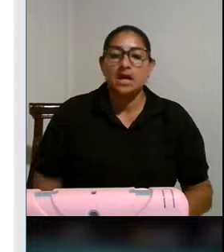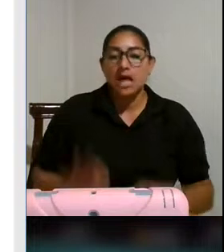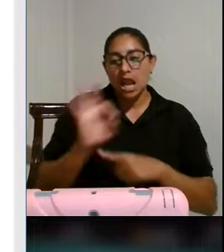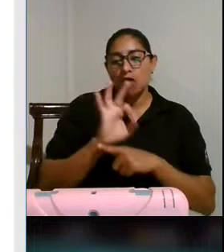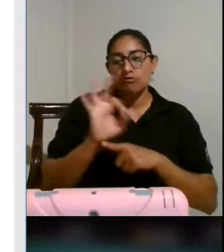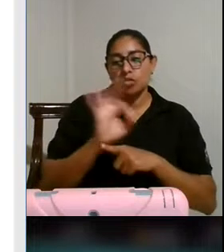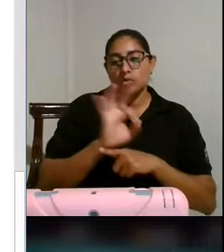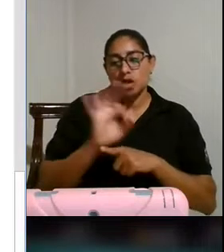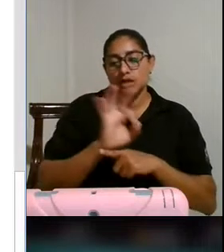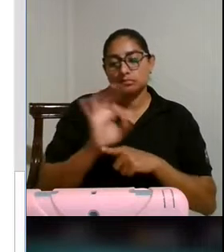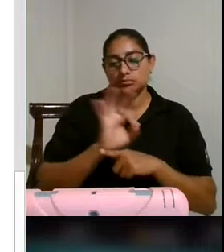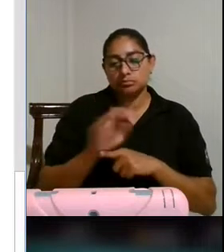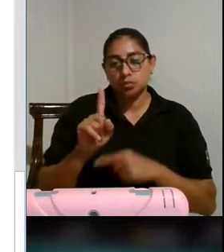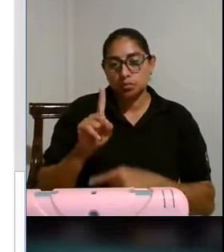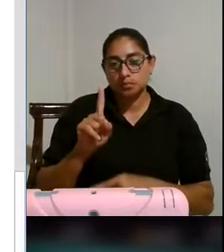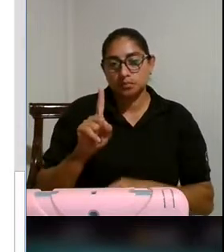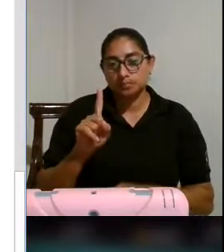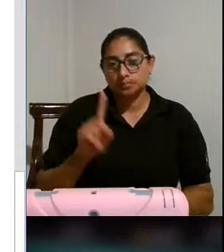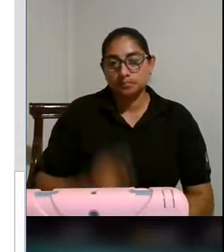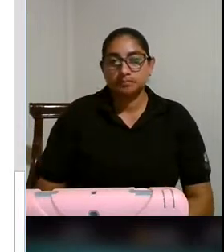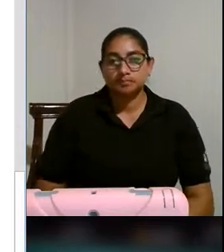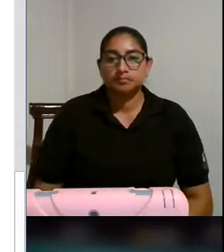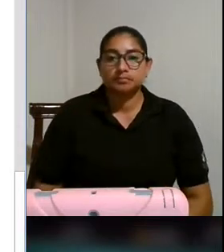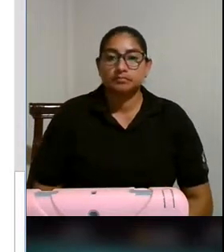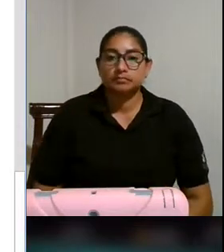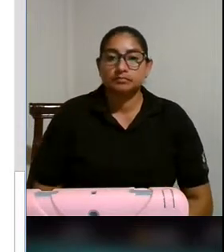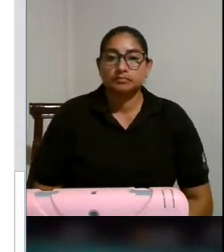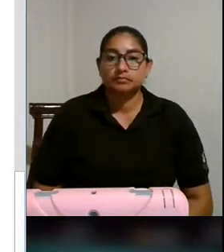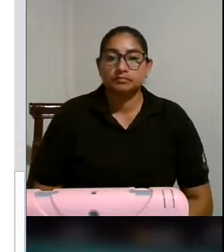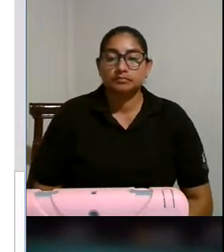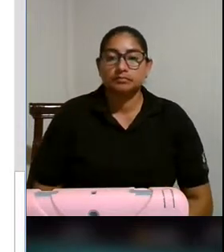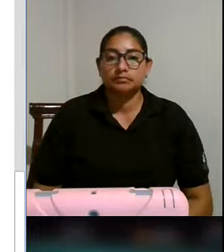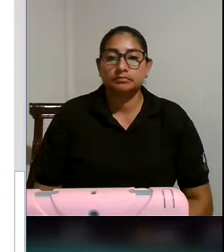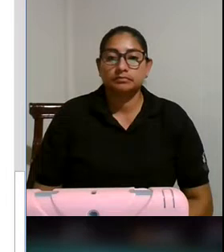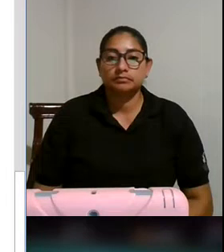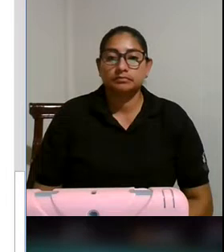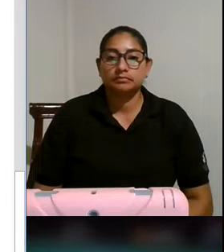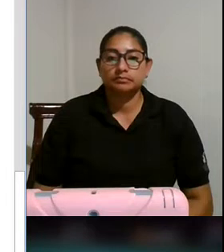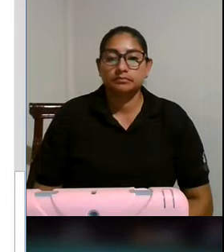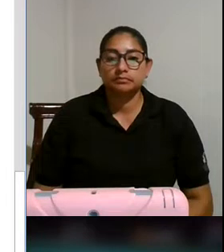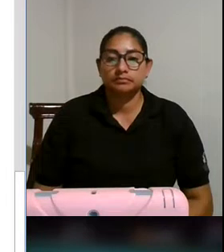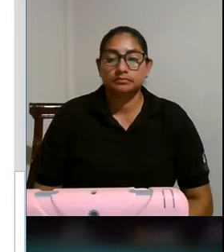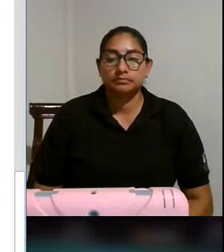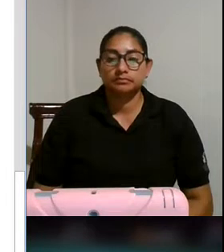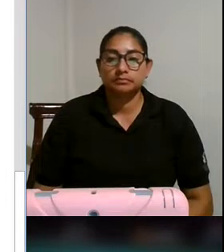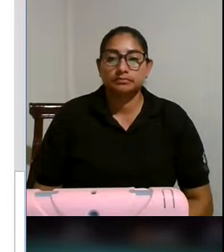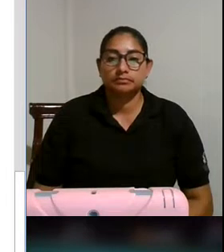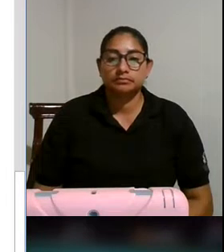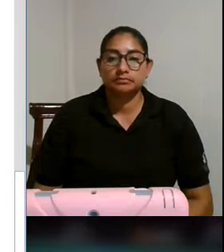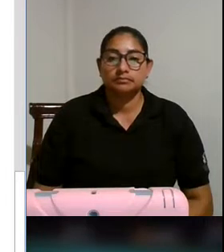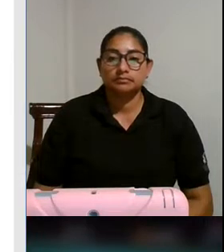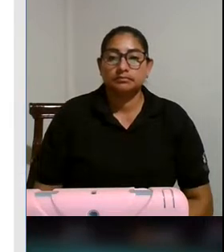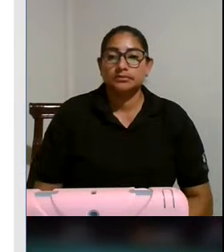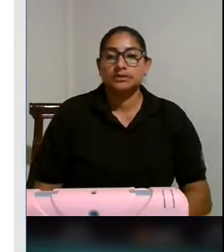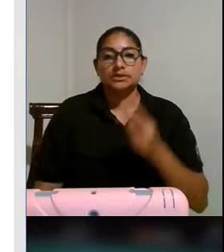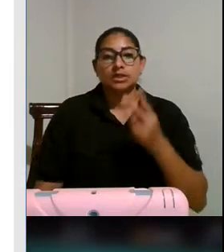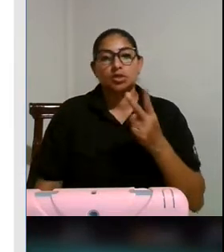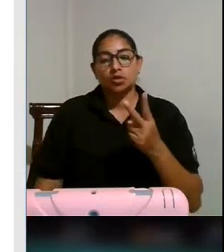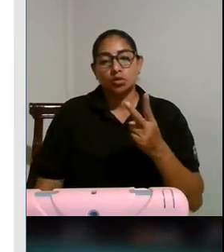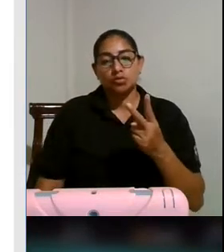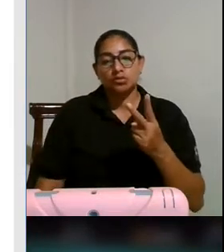Y este 2 que está aquí se va a distribuir. Nos queda 2x